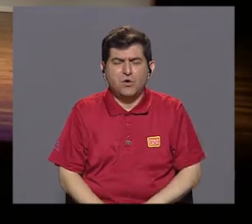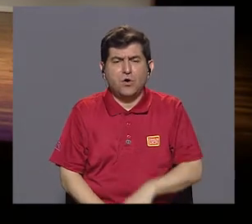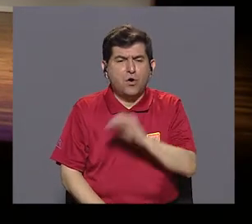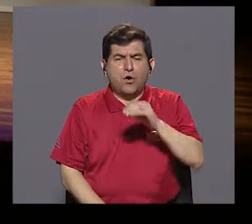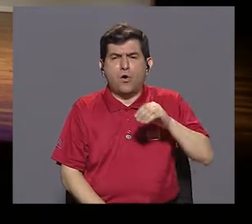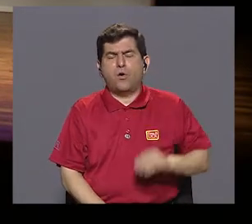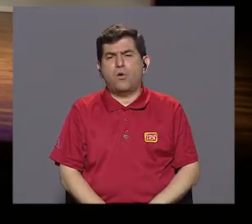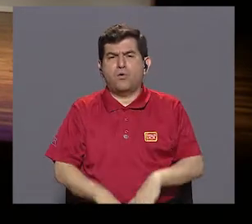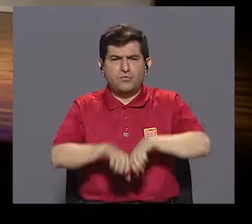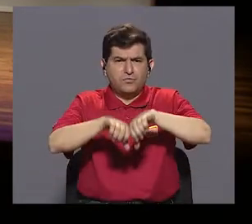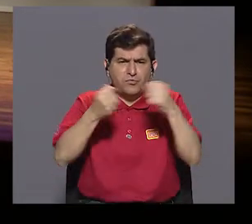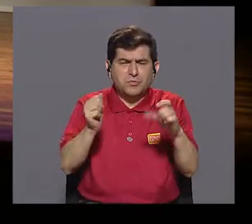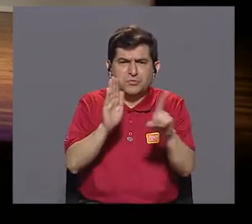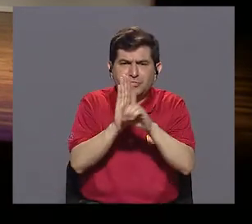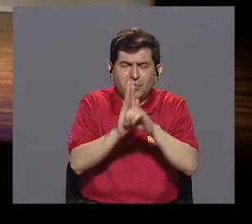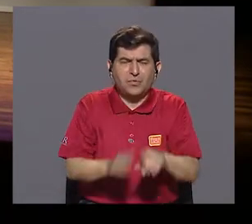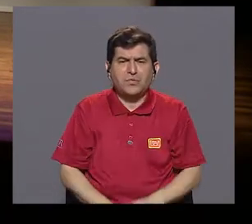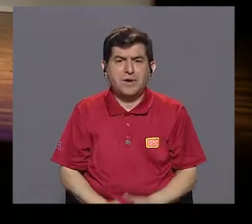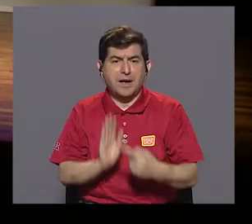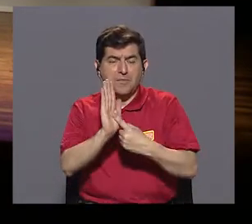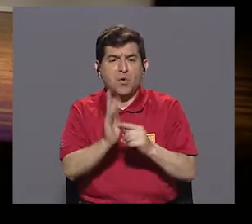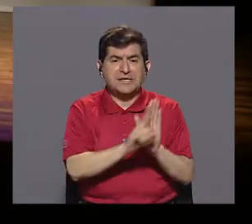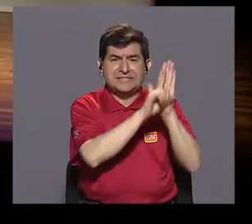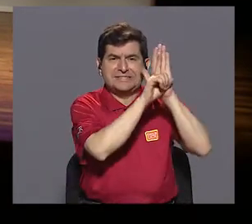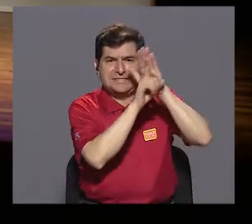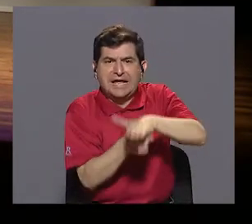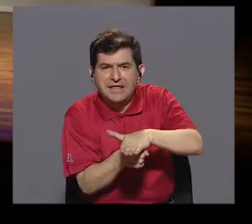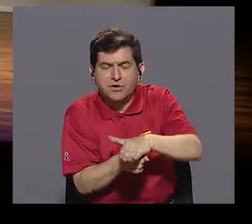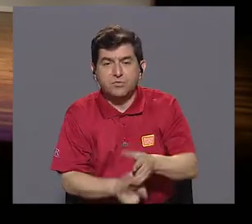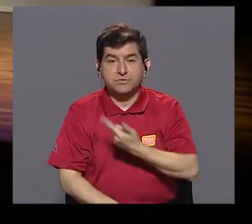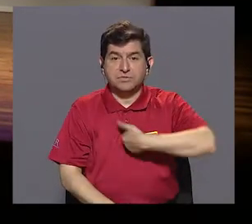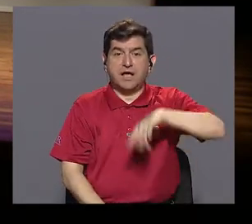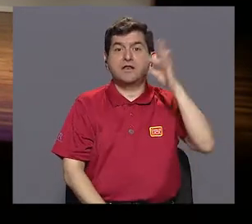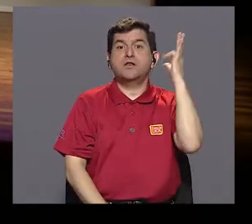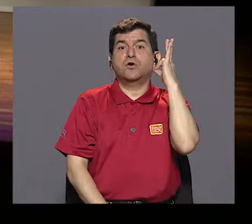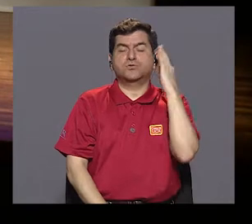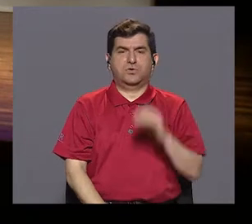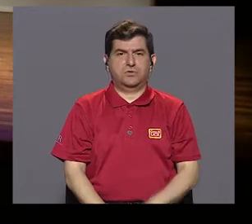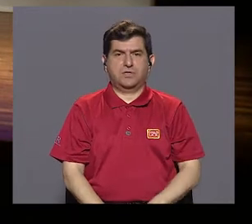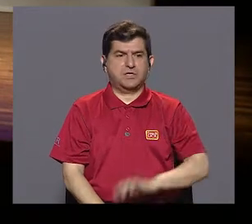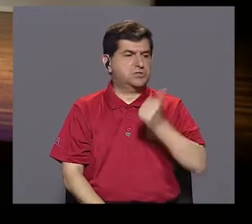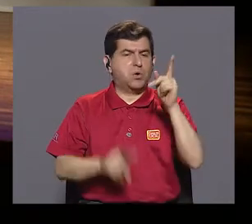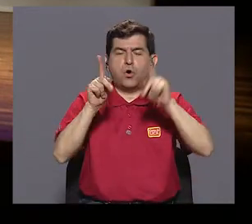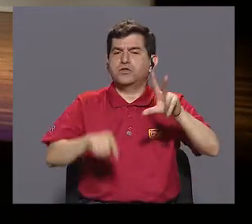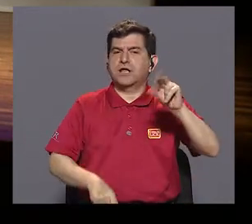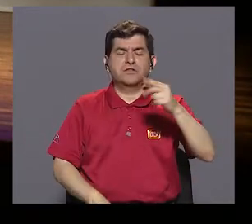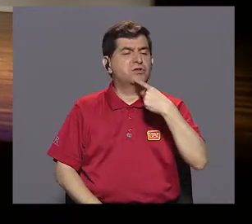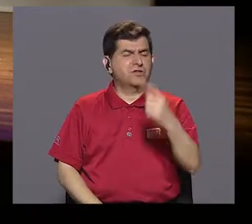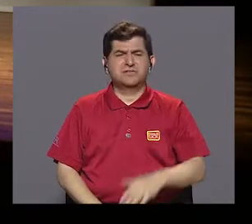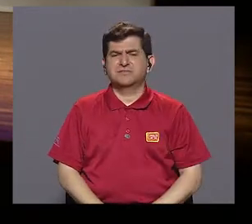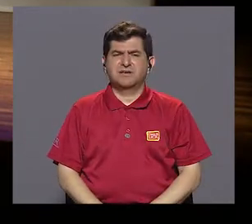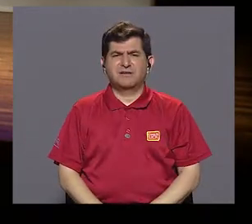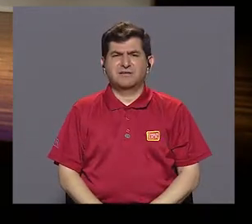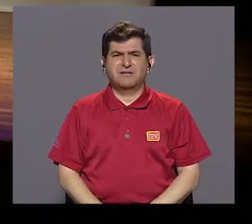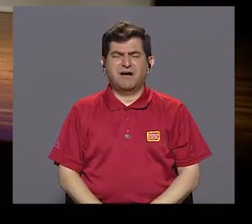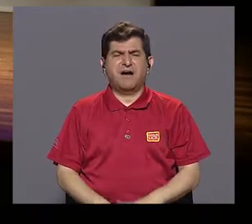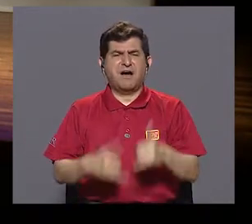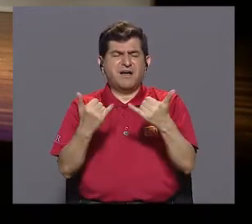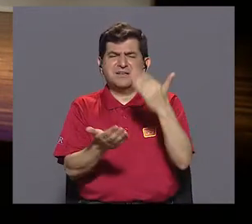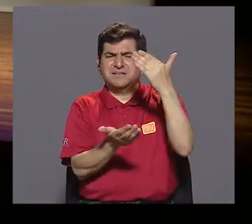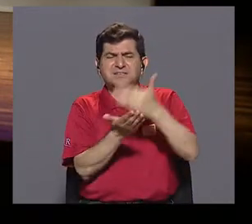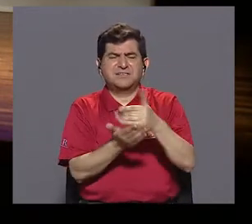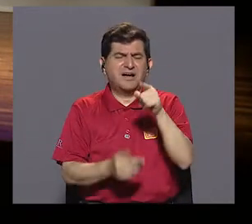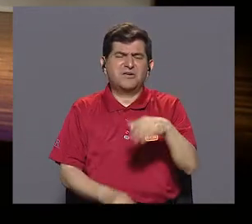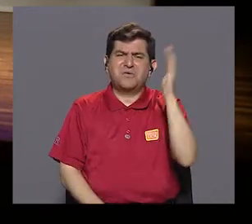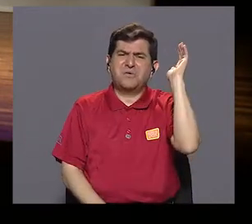una violación, una señal de acoso. Seremos nosotras, no hay nadie más que diga, hombre,